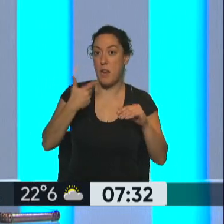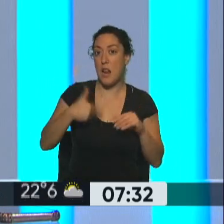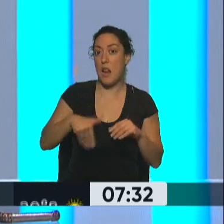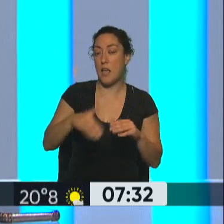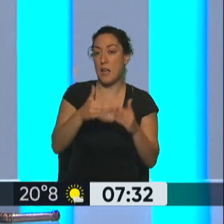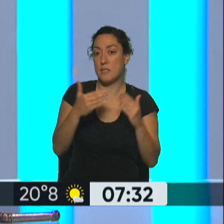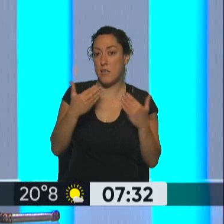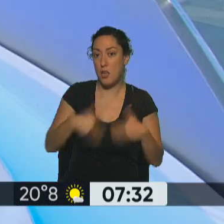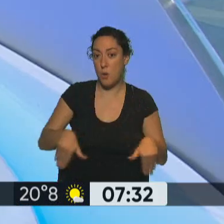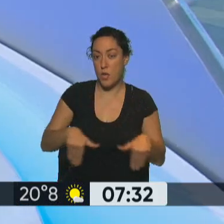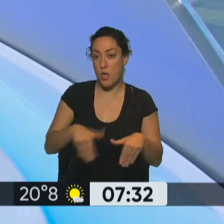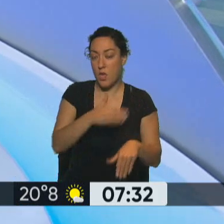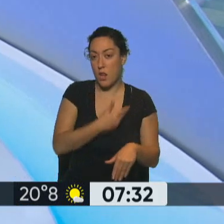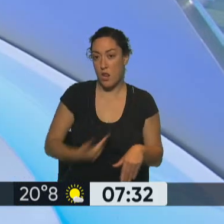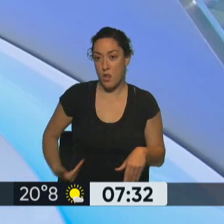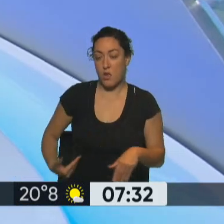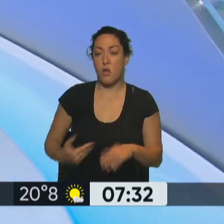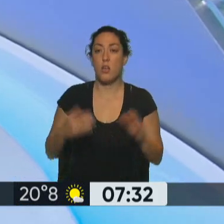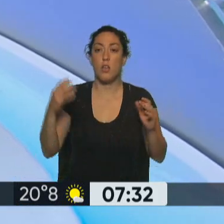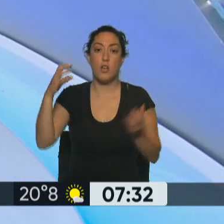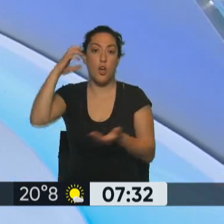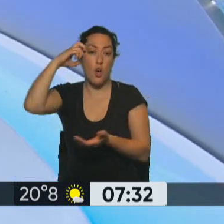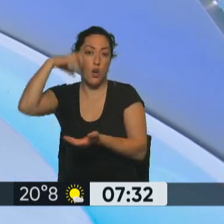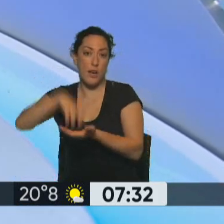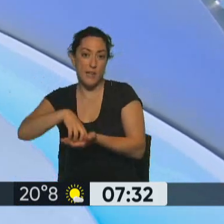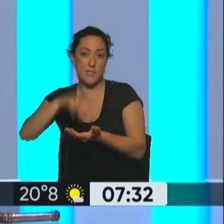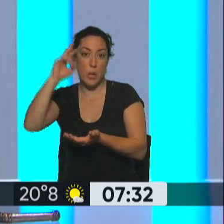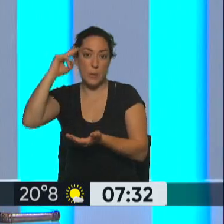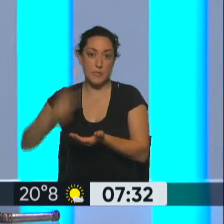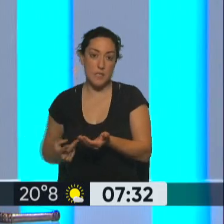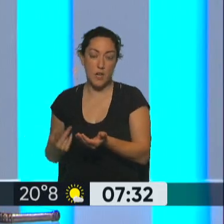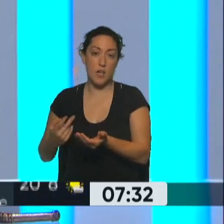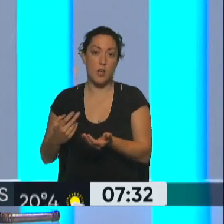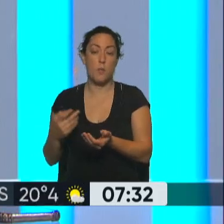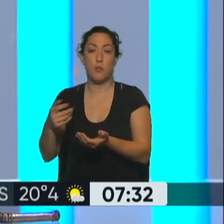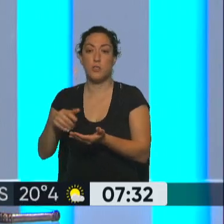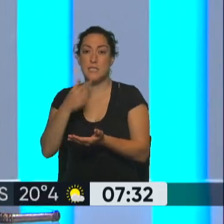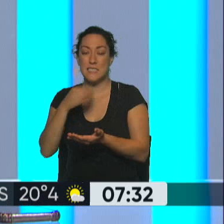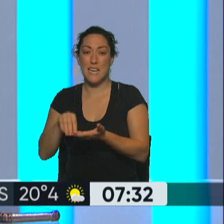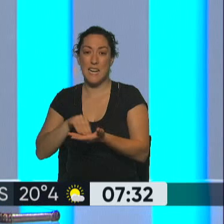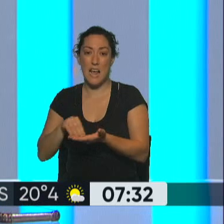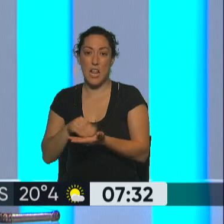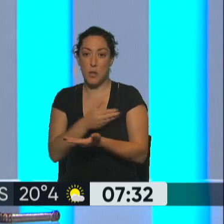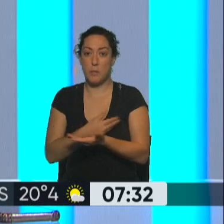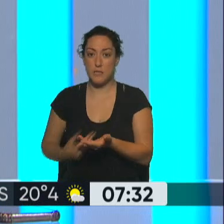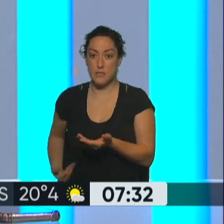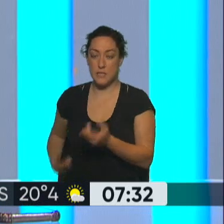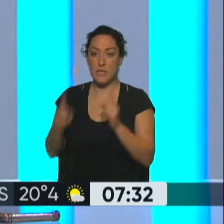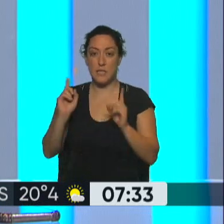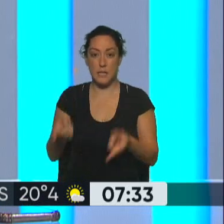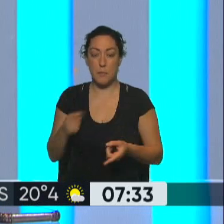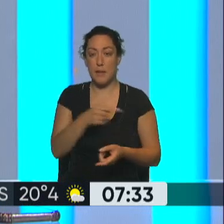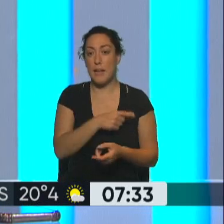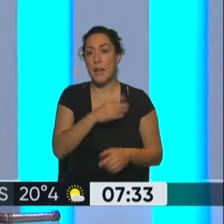Casa de Gobierno y desde el Congreso Nacional, Victoria Villarruel como titular del Senado, y quien él designe